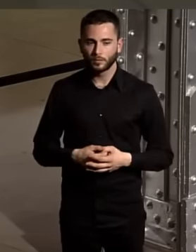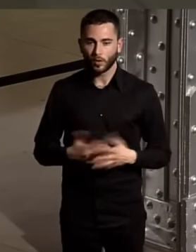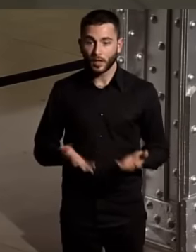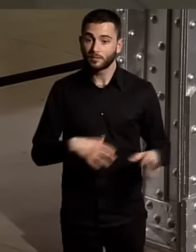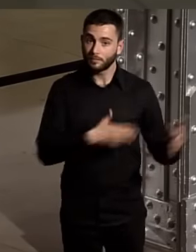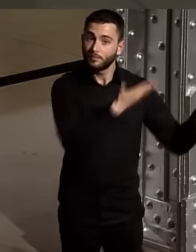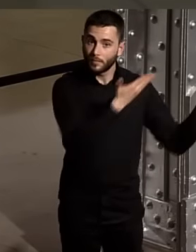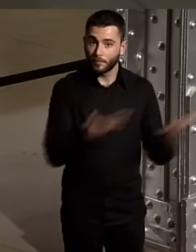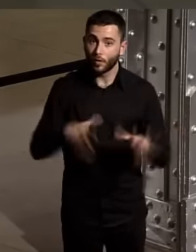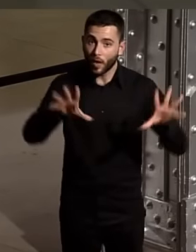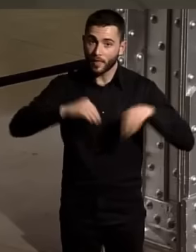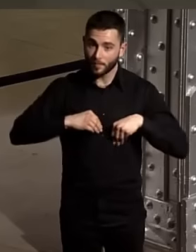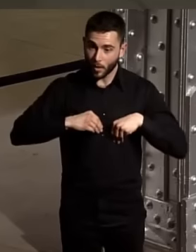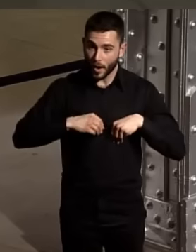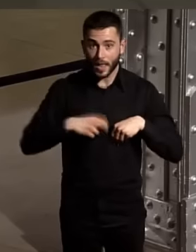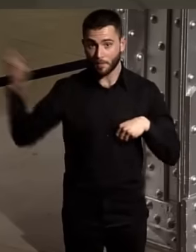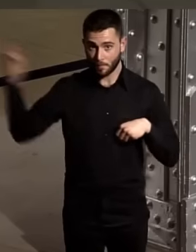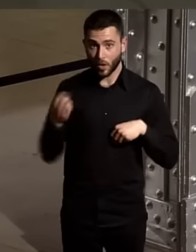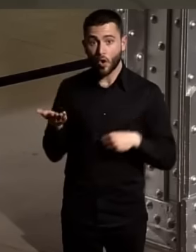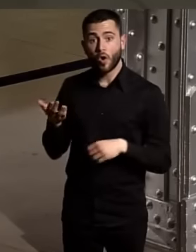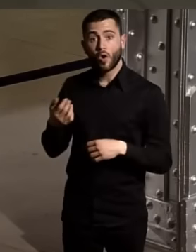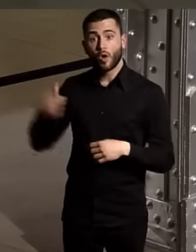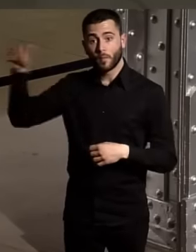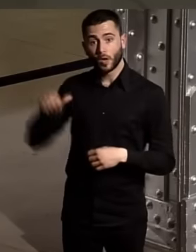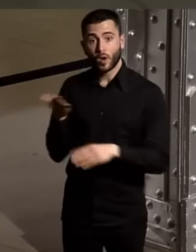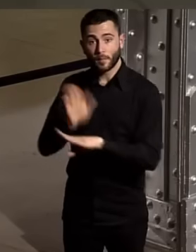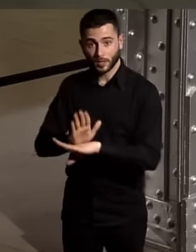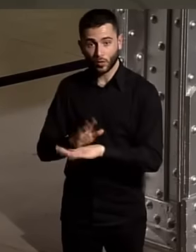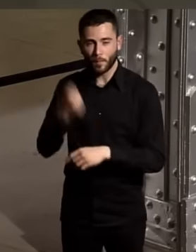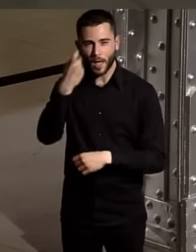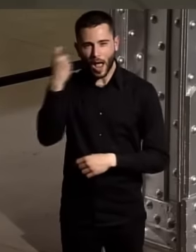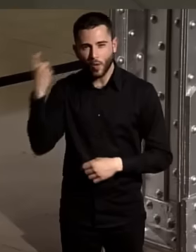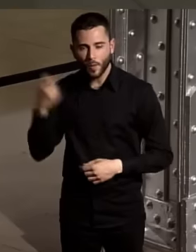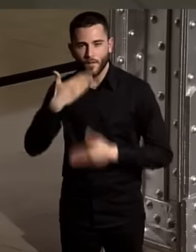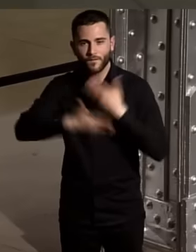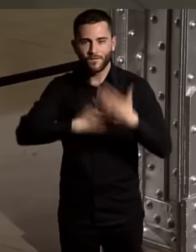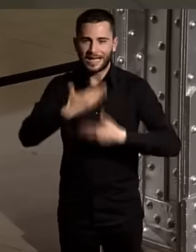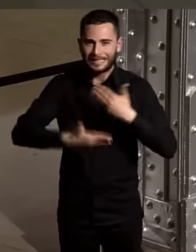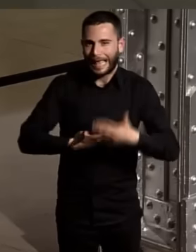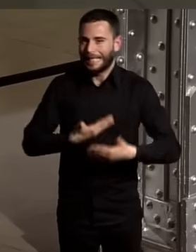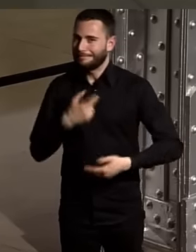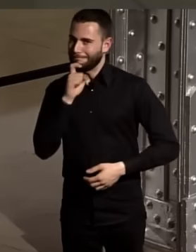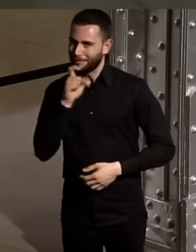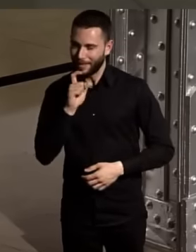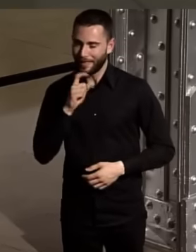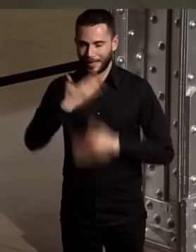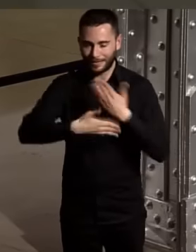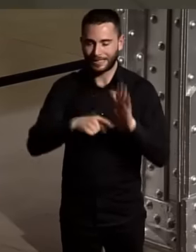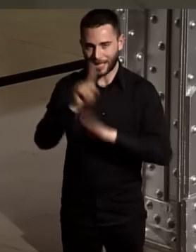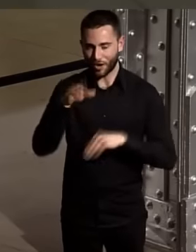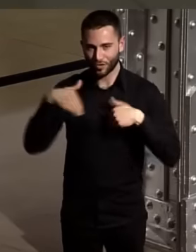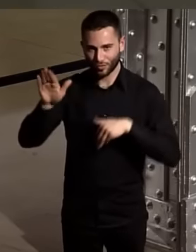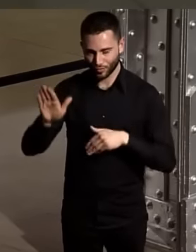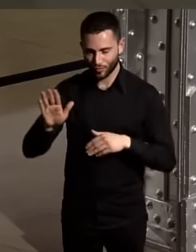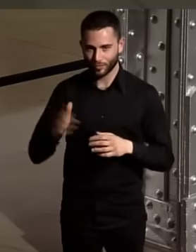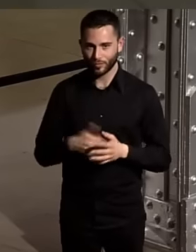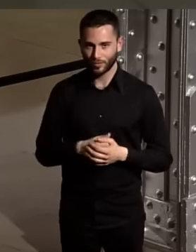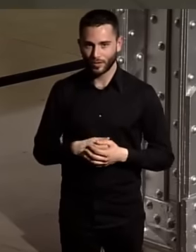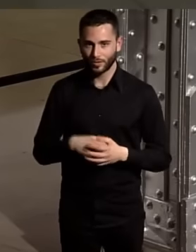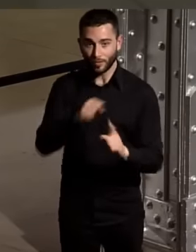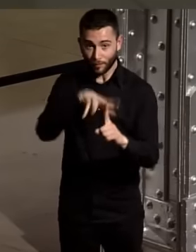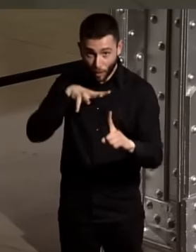vin a presentarla los alumnos que estaban en esa fase crítica de su desarrollo eh Cuando en el en el foro que se